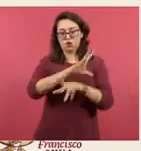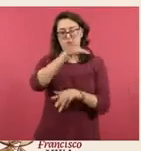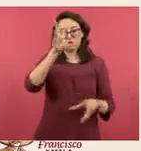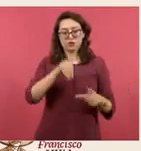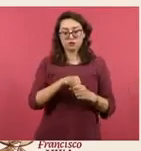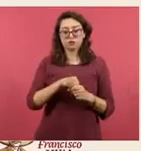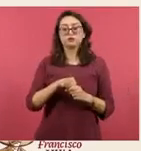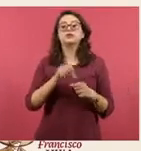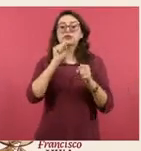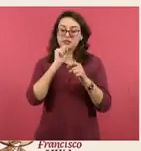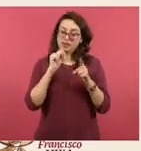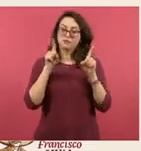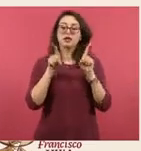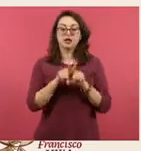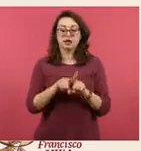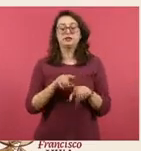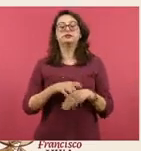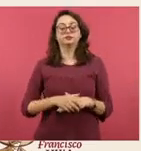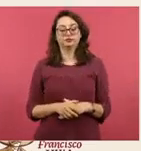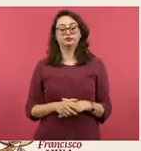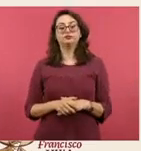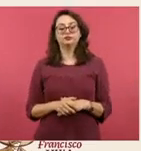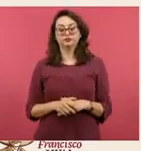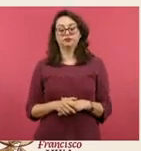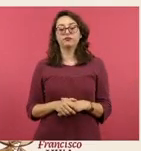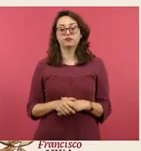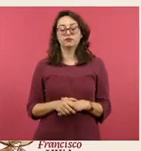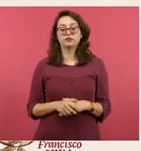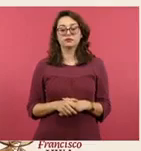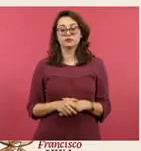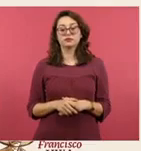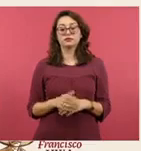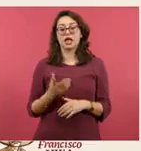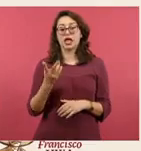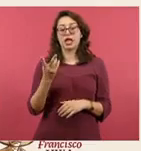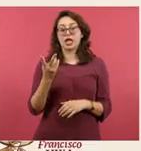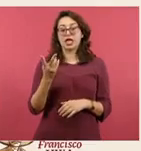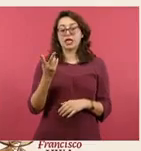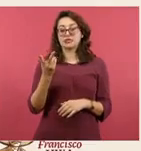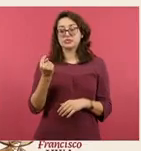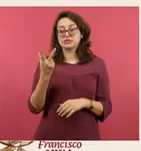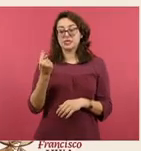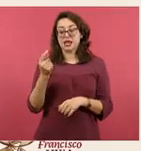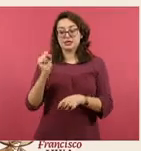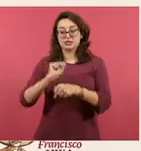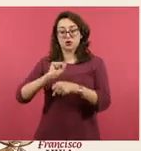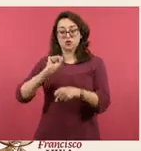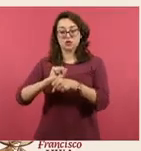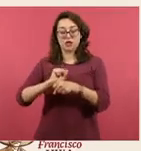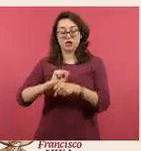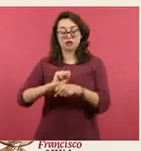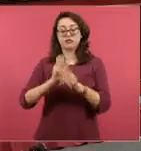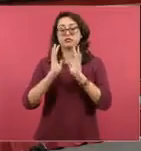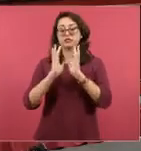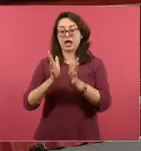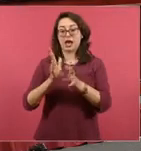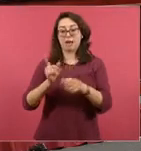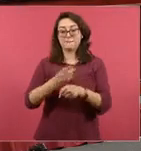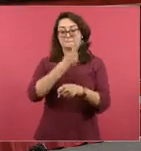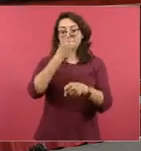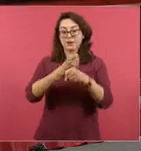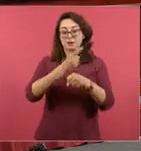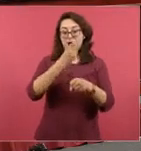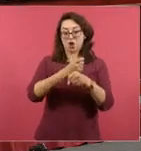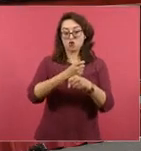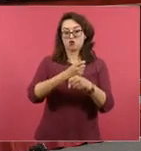Telesecundarias estaría ahí, sí. Estaría primer grado, es el que ya tenemos para Conalitec, segundo y tercero, los maestros los